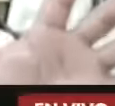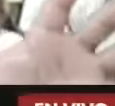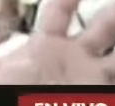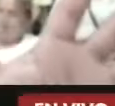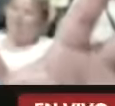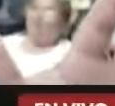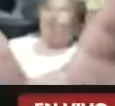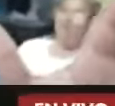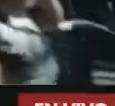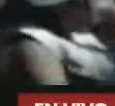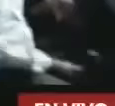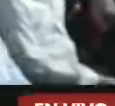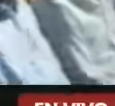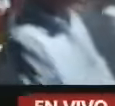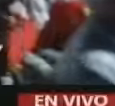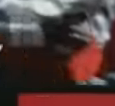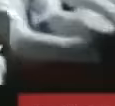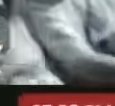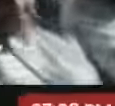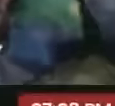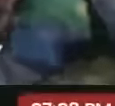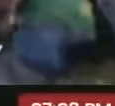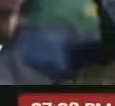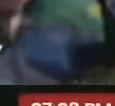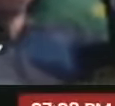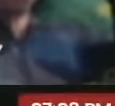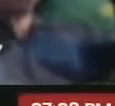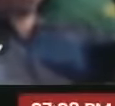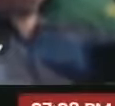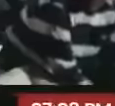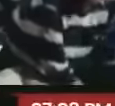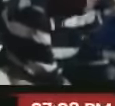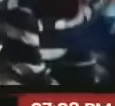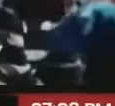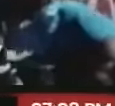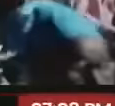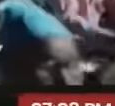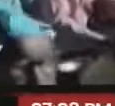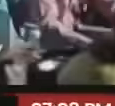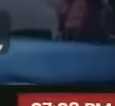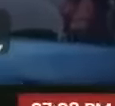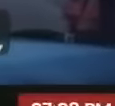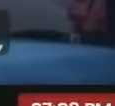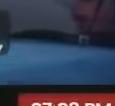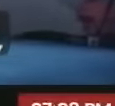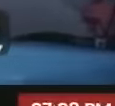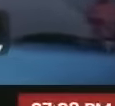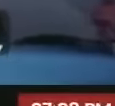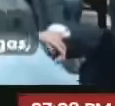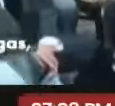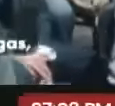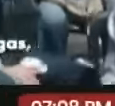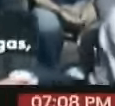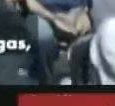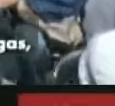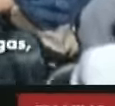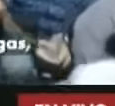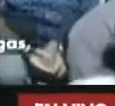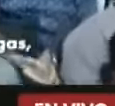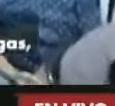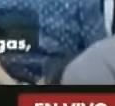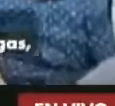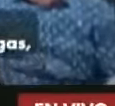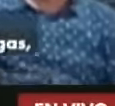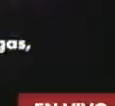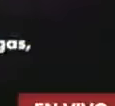se apropie de la gran misión de igualdad, la hagan suya para ir por los humildes, para darle techo al que no lo tiene, para darle